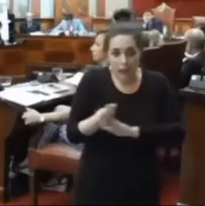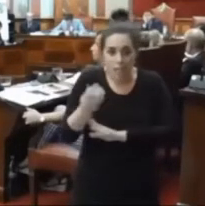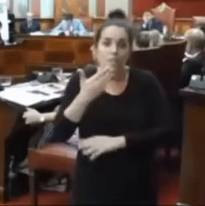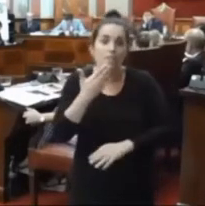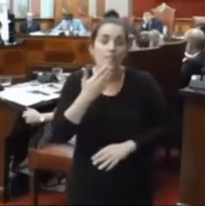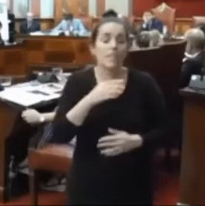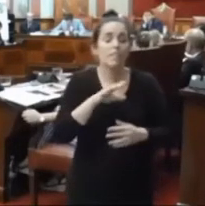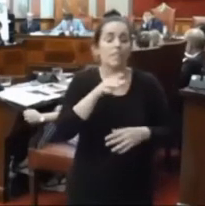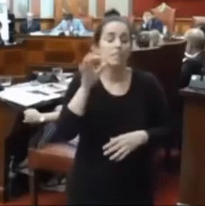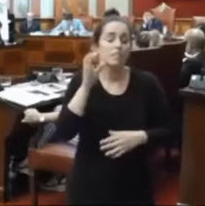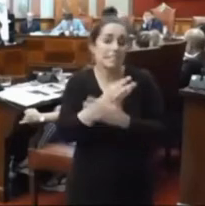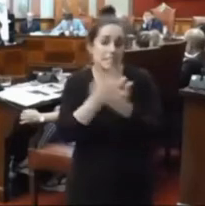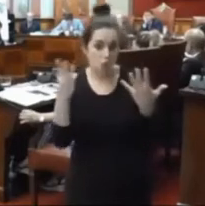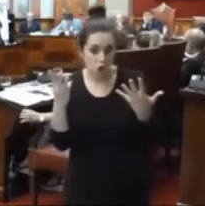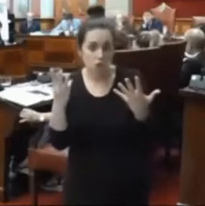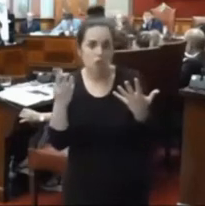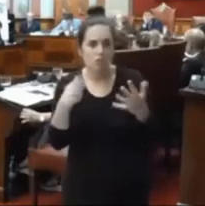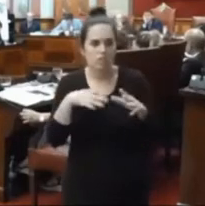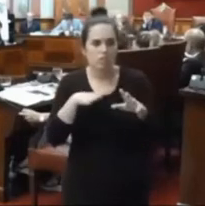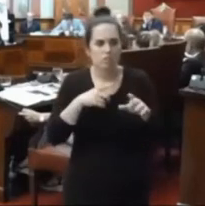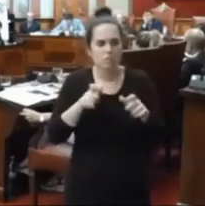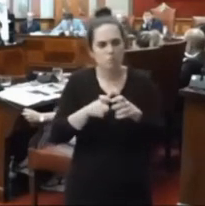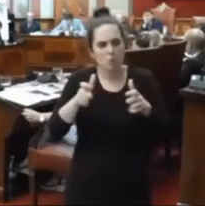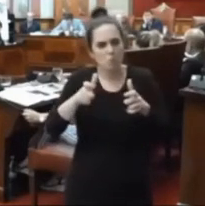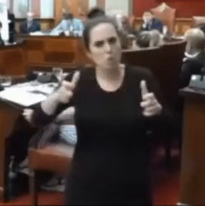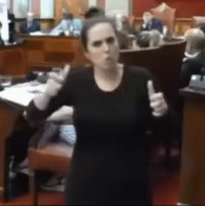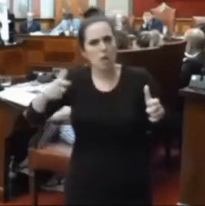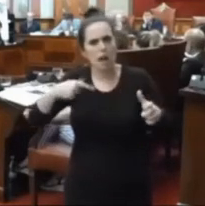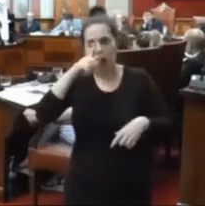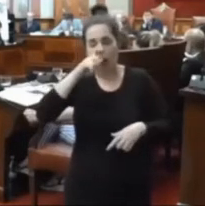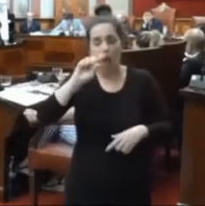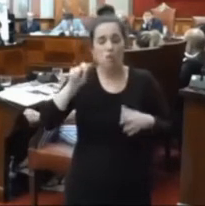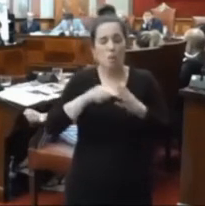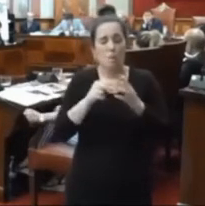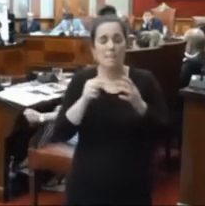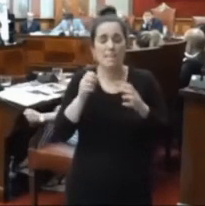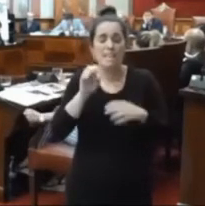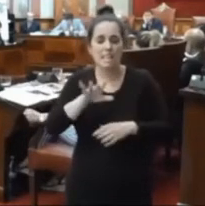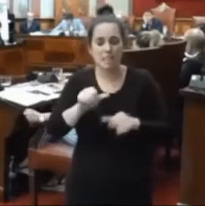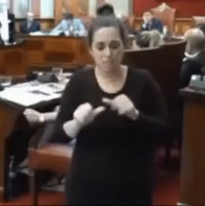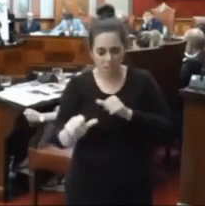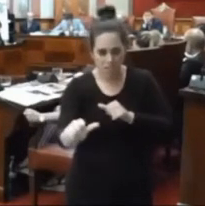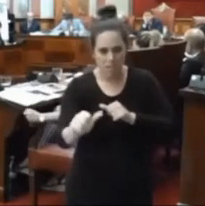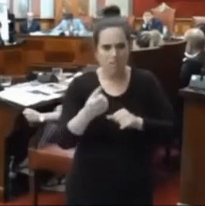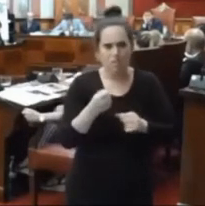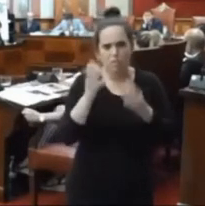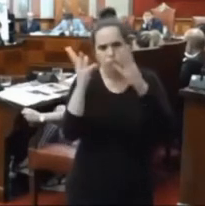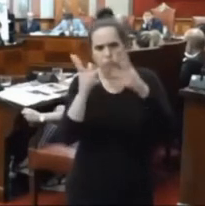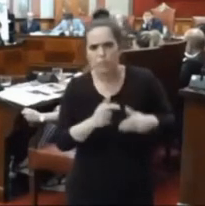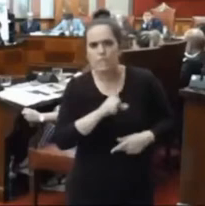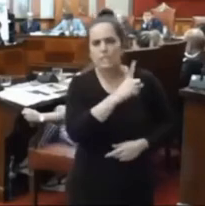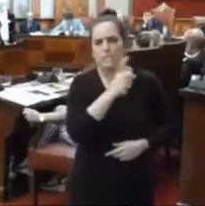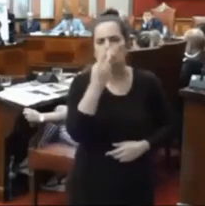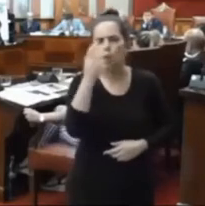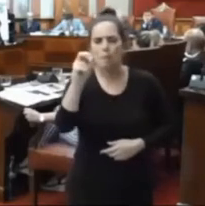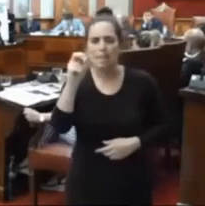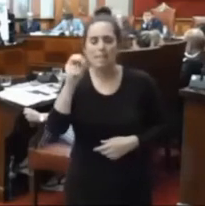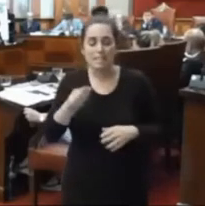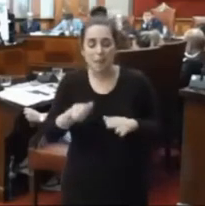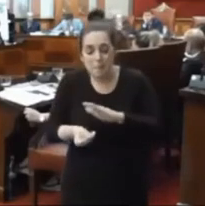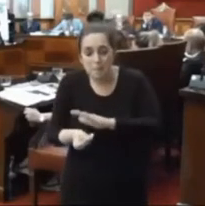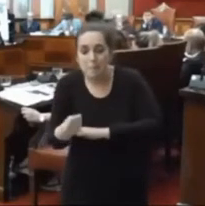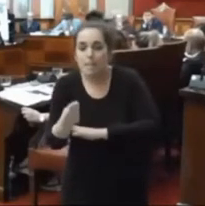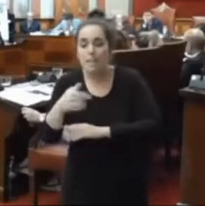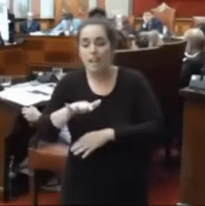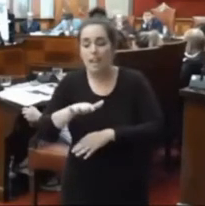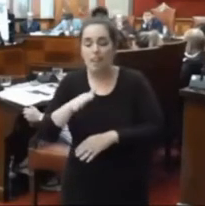observa una tendencia al alza desde el año 2015, en el que se contabilizaron 120 partos en menores, 10 más que